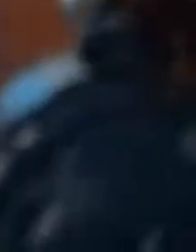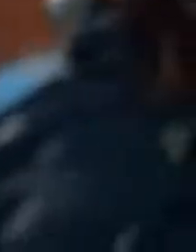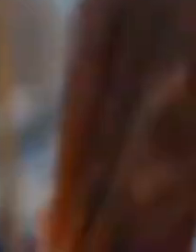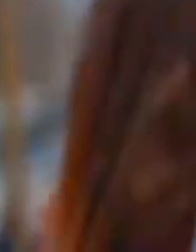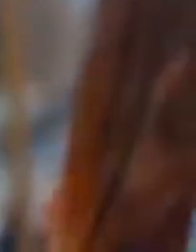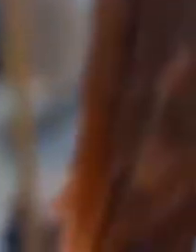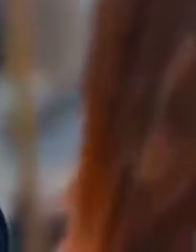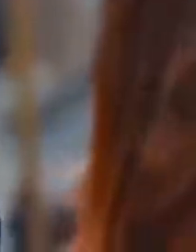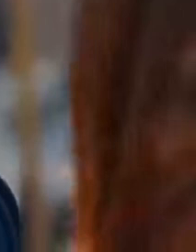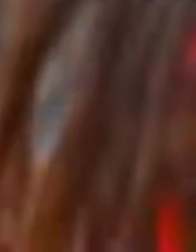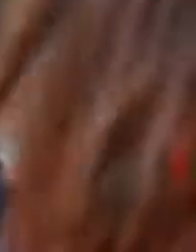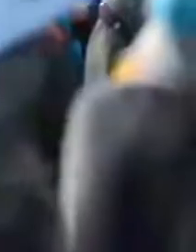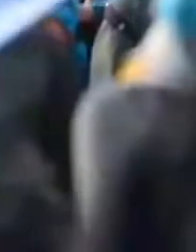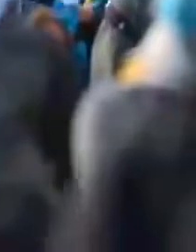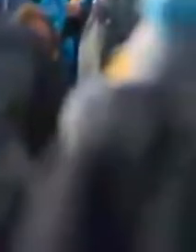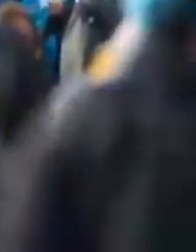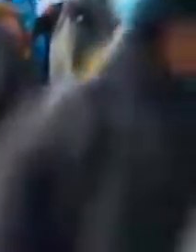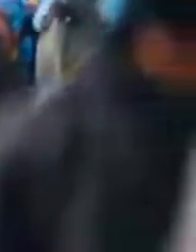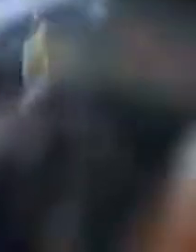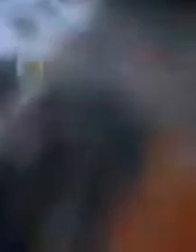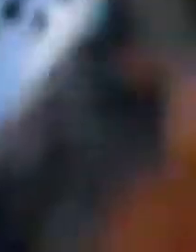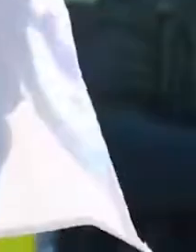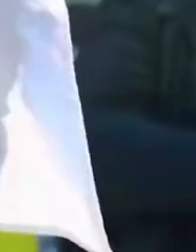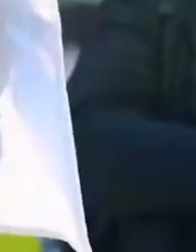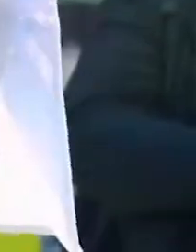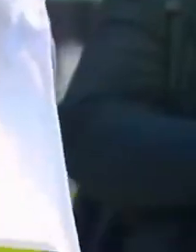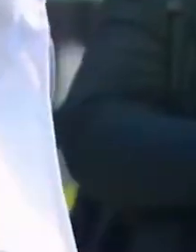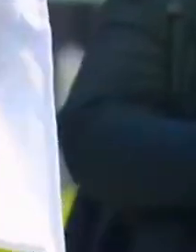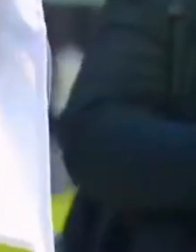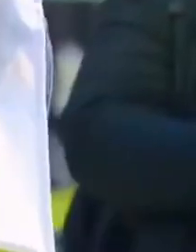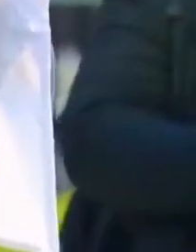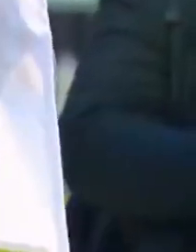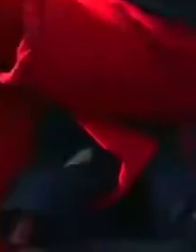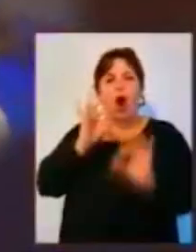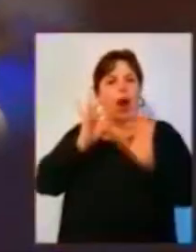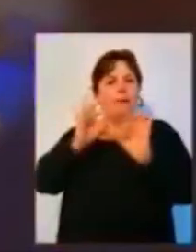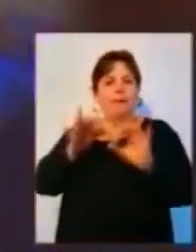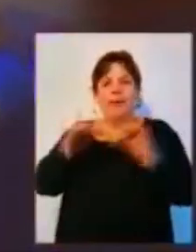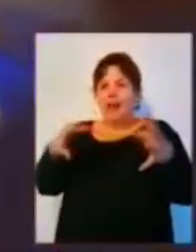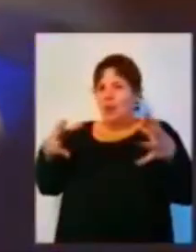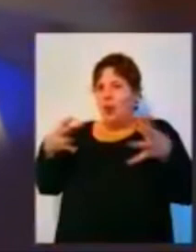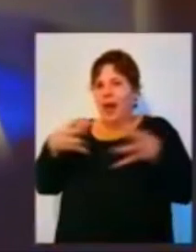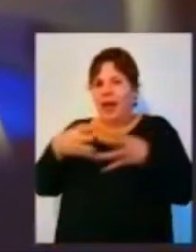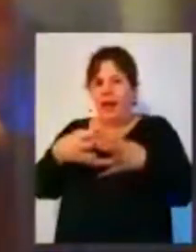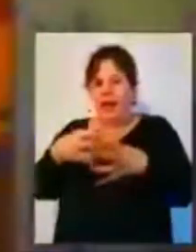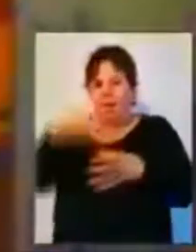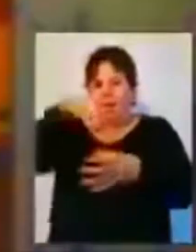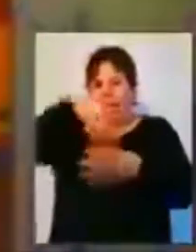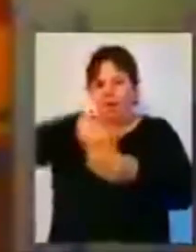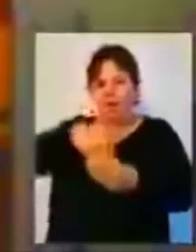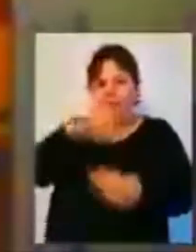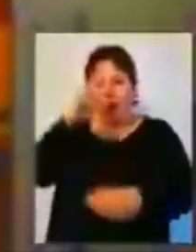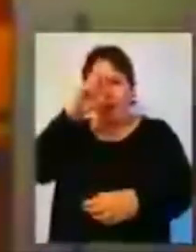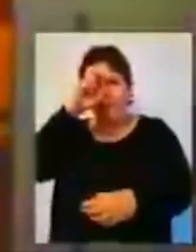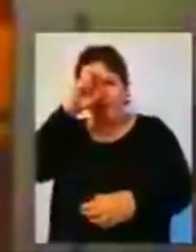dólares que se han recortado de la inversión en ACE, y es bueno, por lo tanto es mucho más preocupante. Es importante pelear porque nosotros hoy